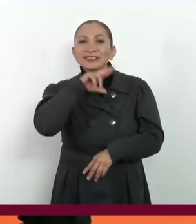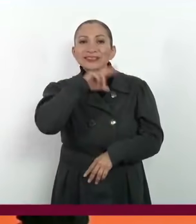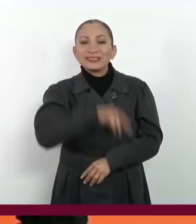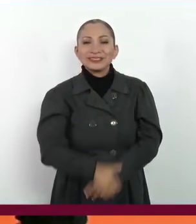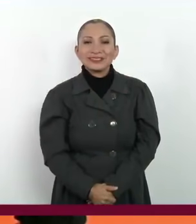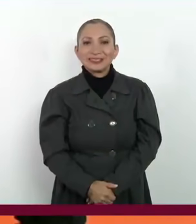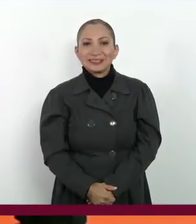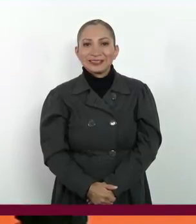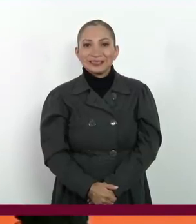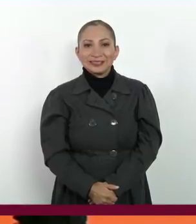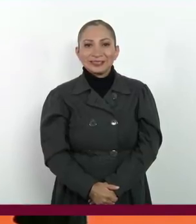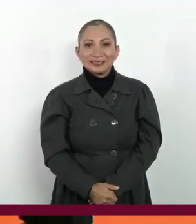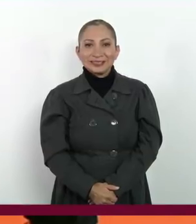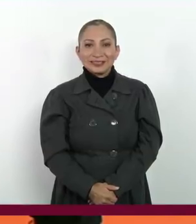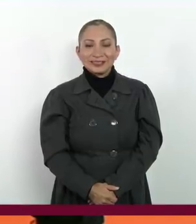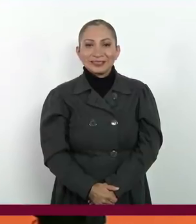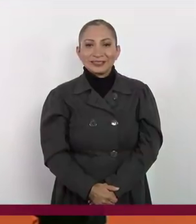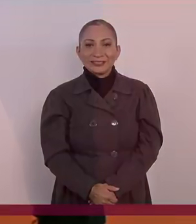¡Hasta pronto!